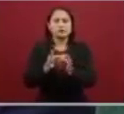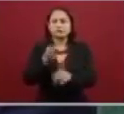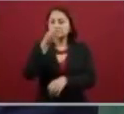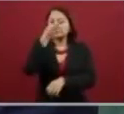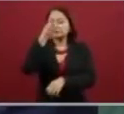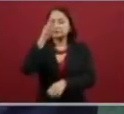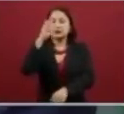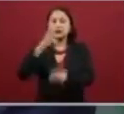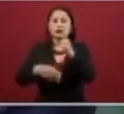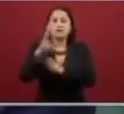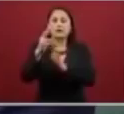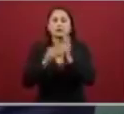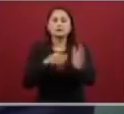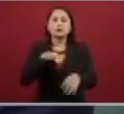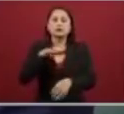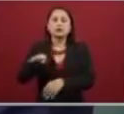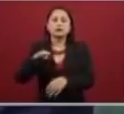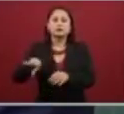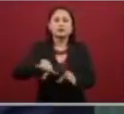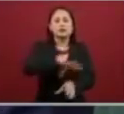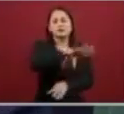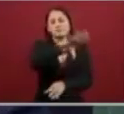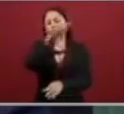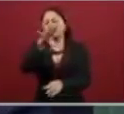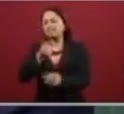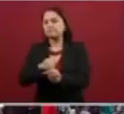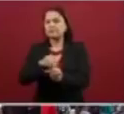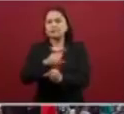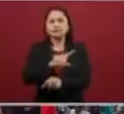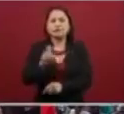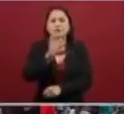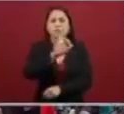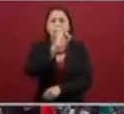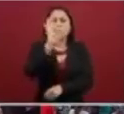serán todos los hogares de las comunidades indígenas.